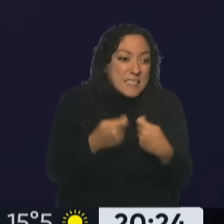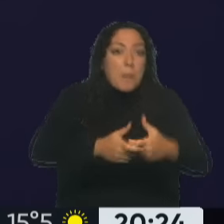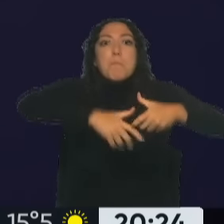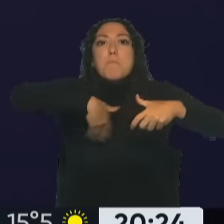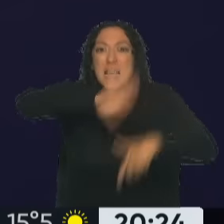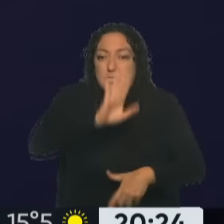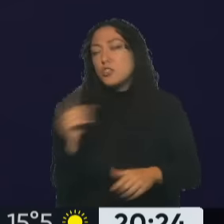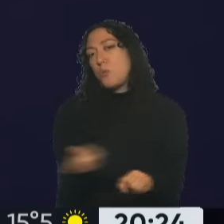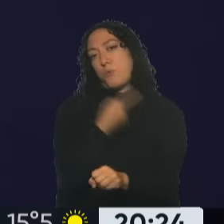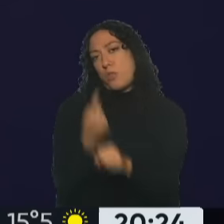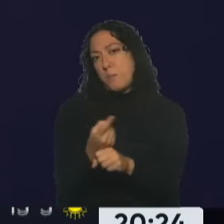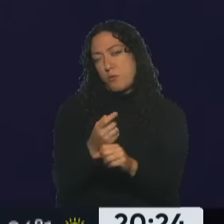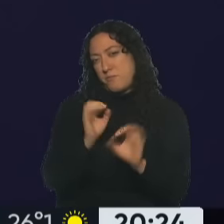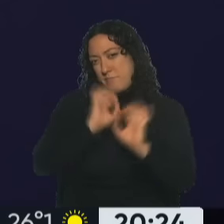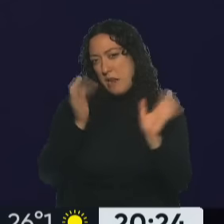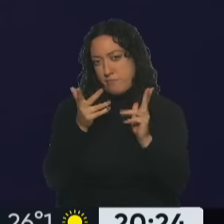entienda